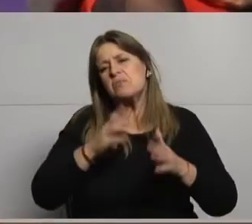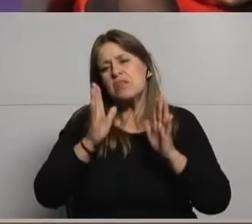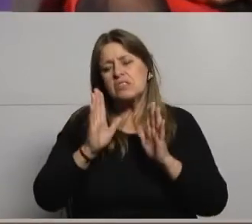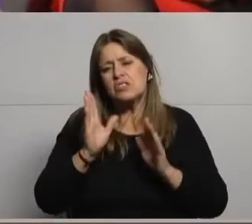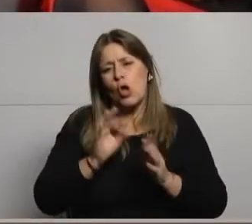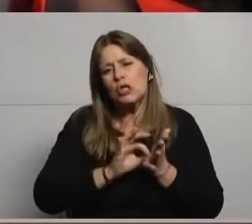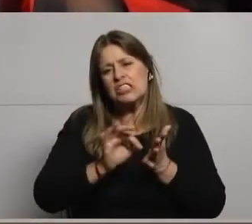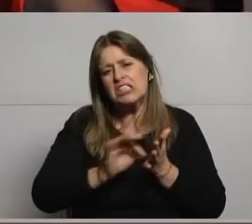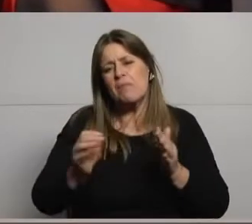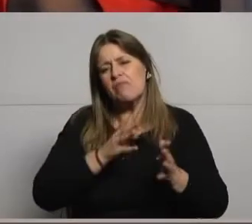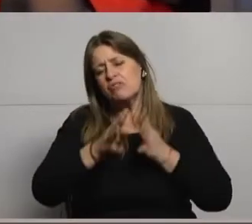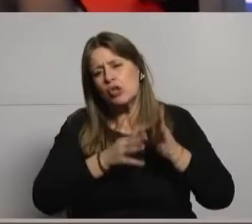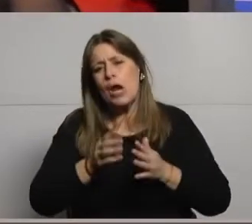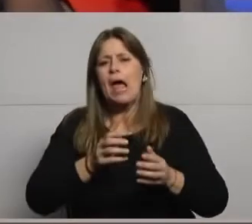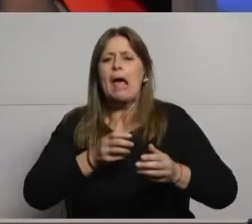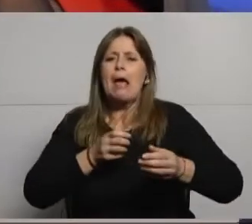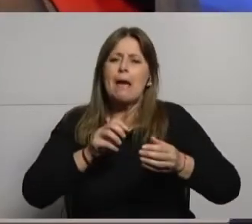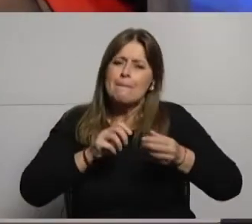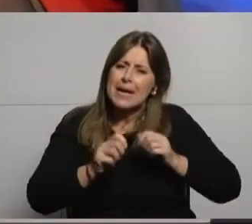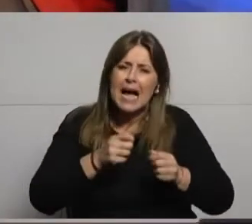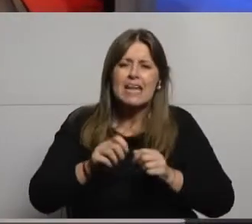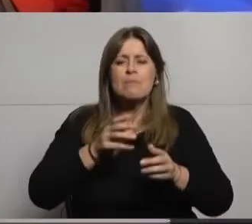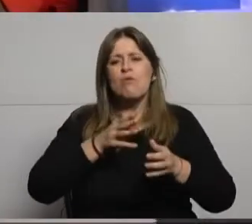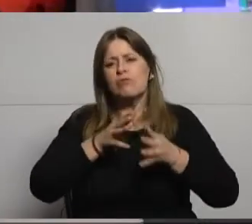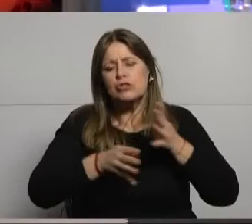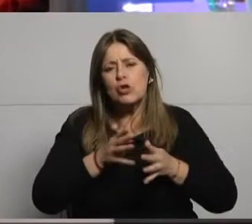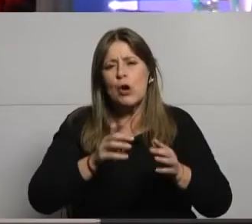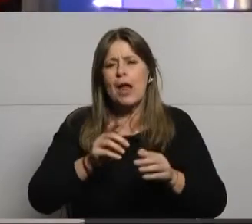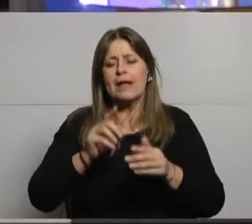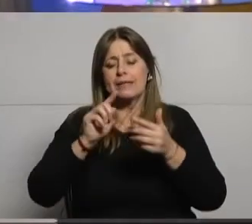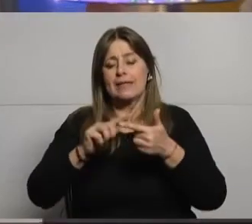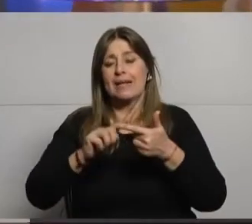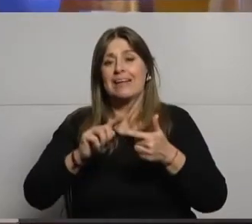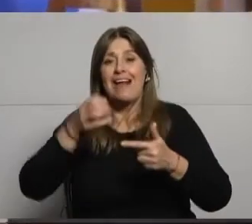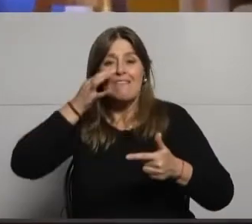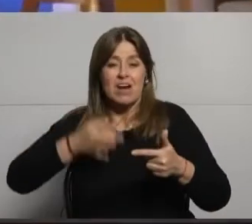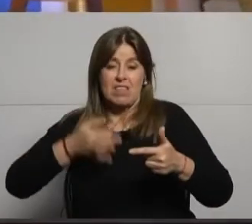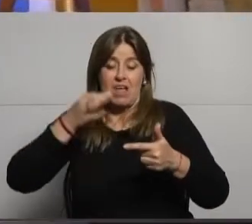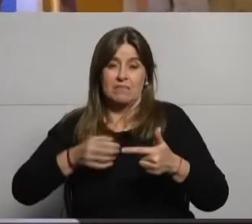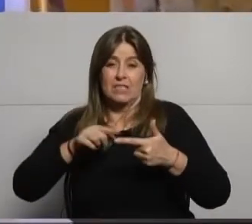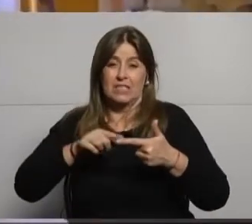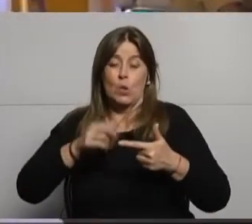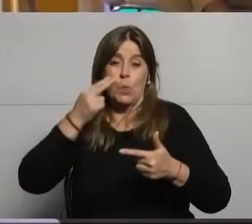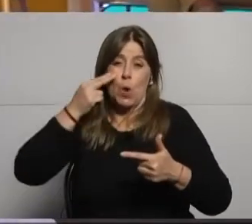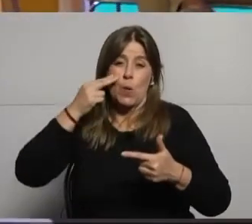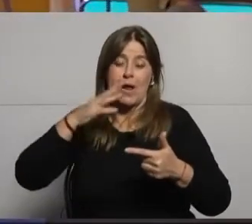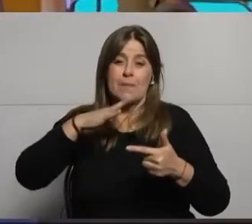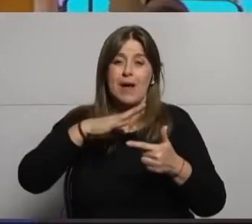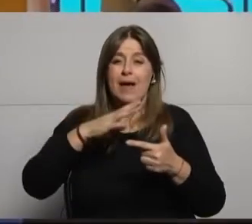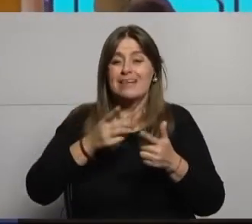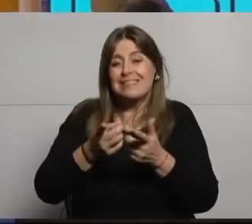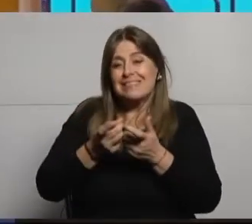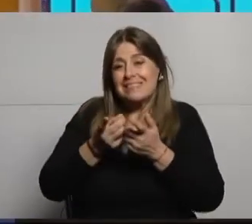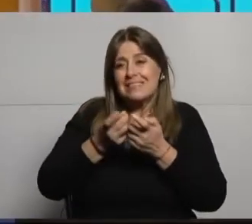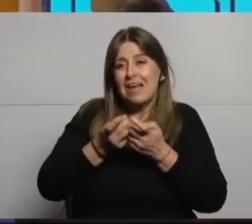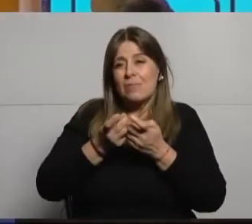el sistema funciona, el mecanismo funciona. Y después la pata real. Es decir, hay un problema de